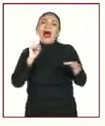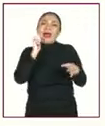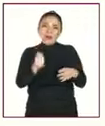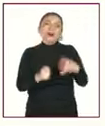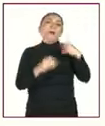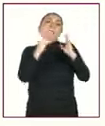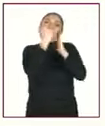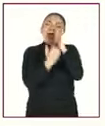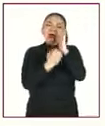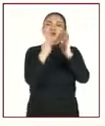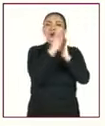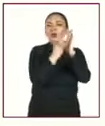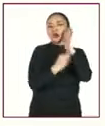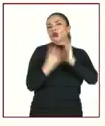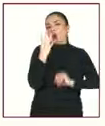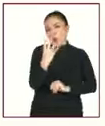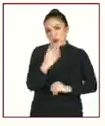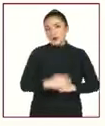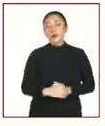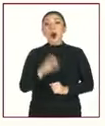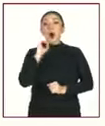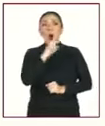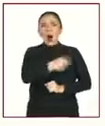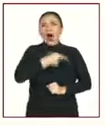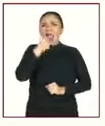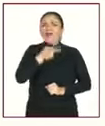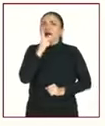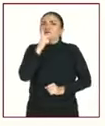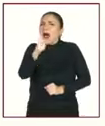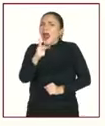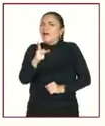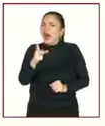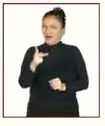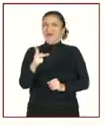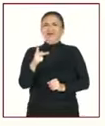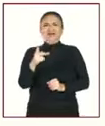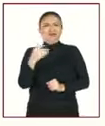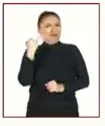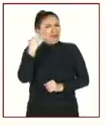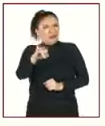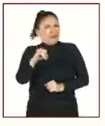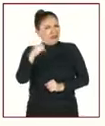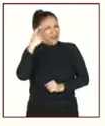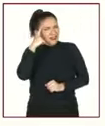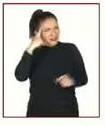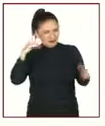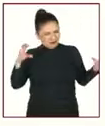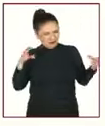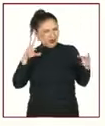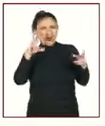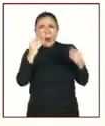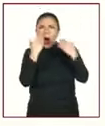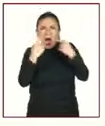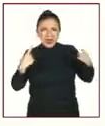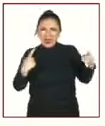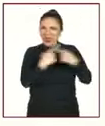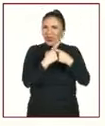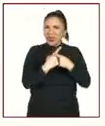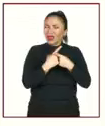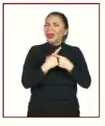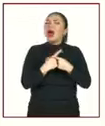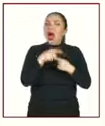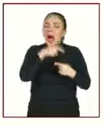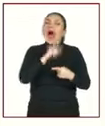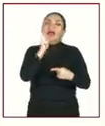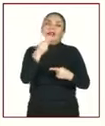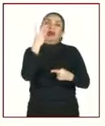4 puntos. Si la persona está diciendo palabras inapropiadas, tal vez un lenguaje incoherente, ahí podremos valorarlo con